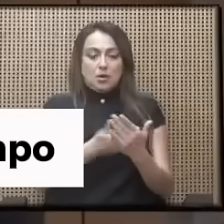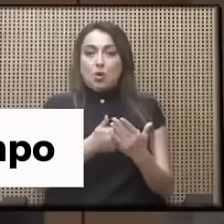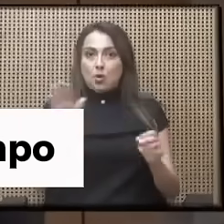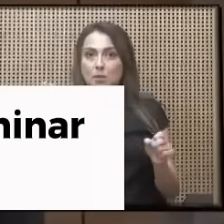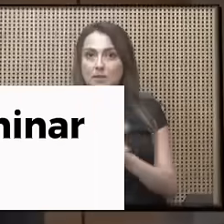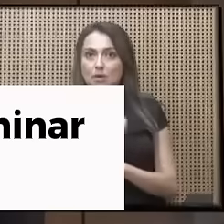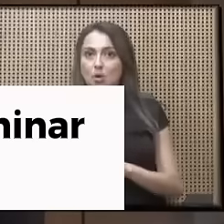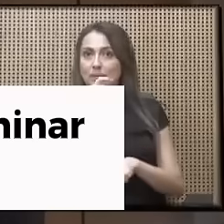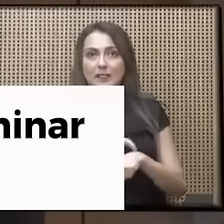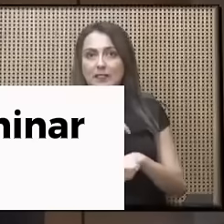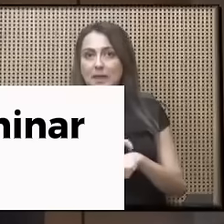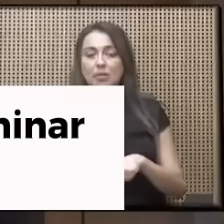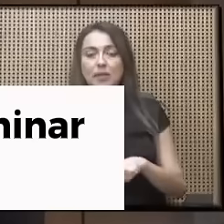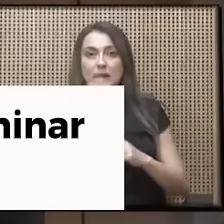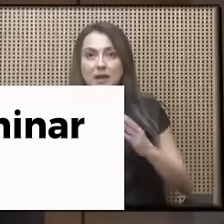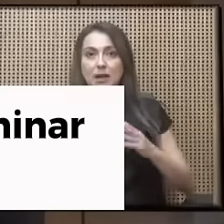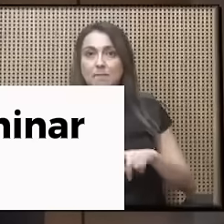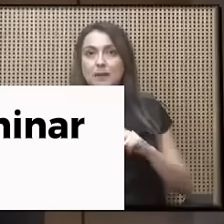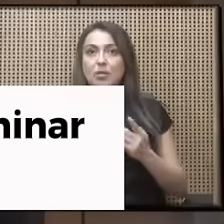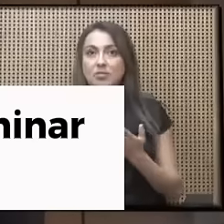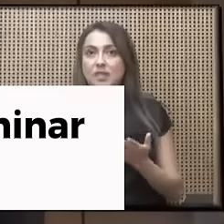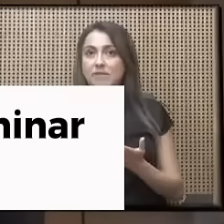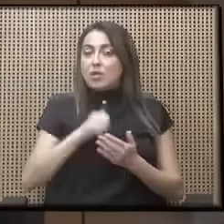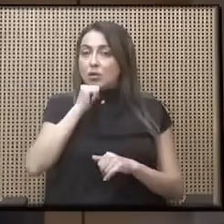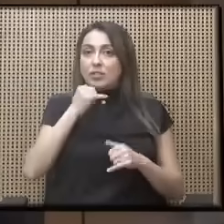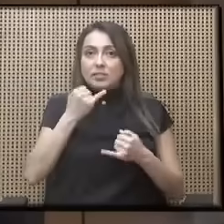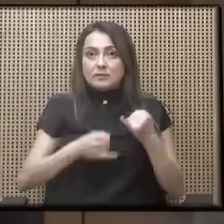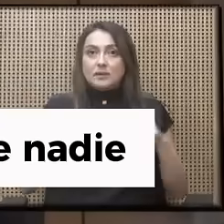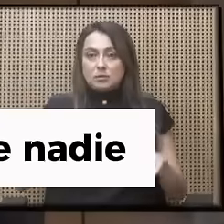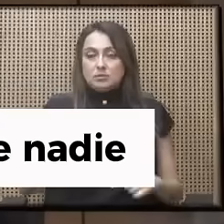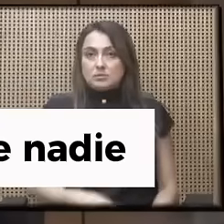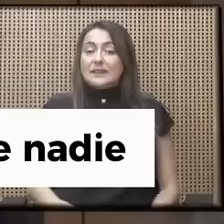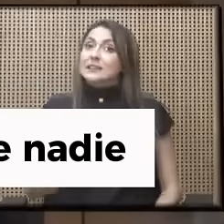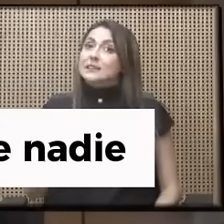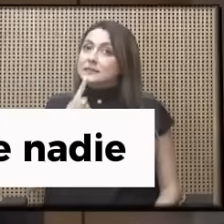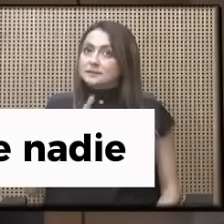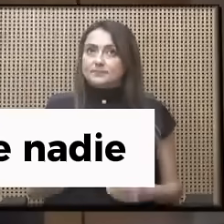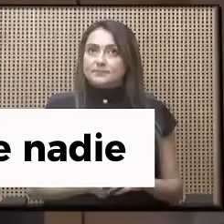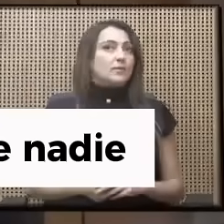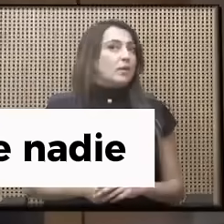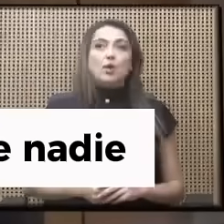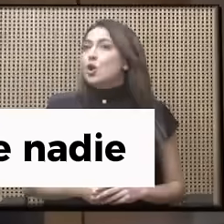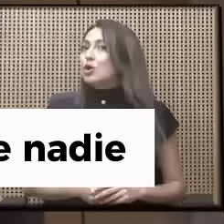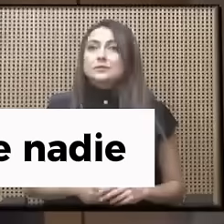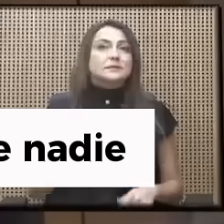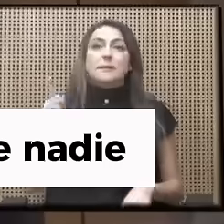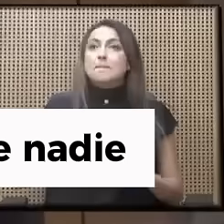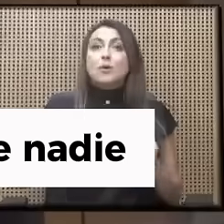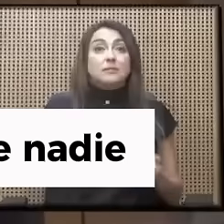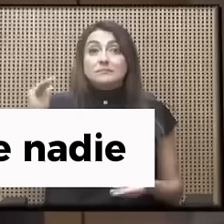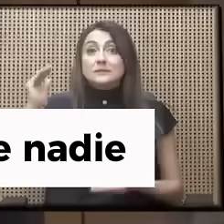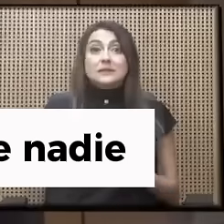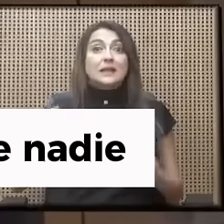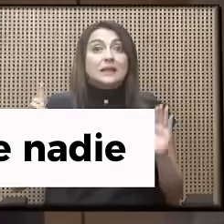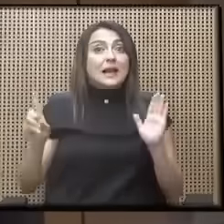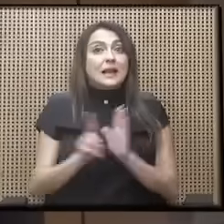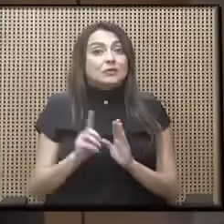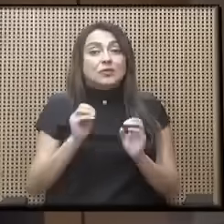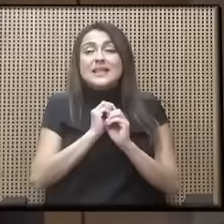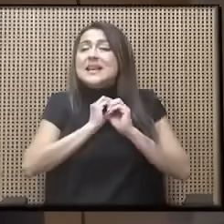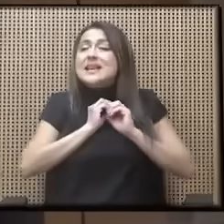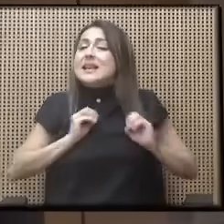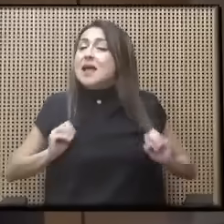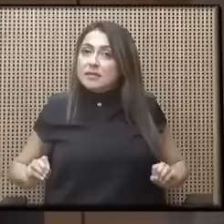completo, no me da tiempo ya de leerlo, pero el debate no se va a terminar hoy, dice que no se puede disminuir derechos de